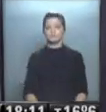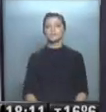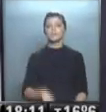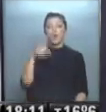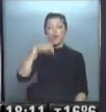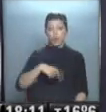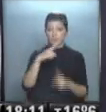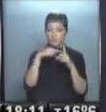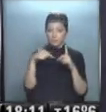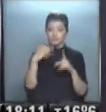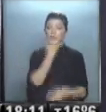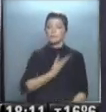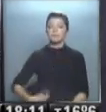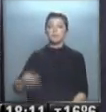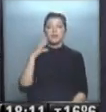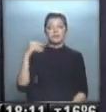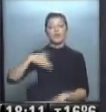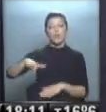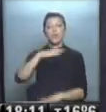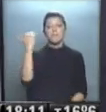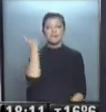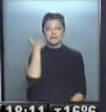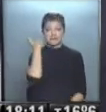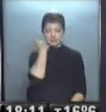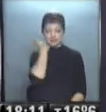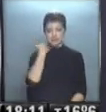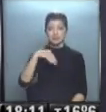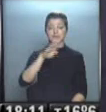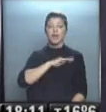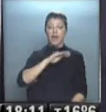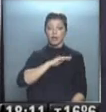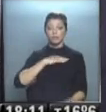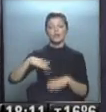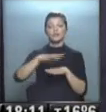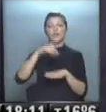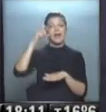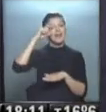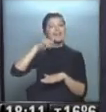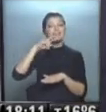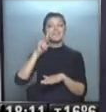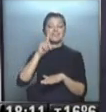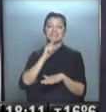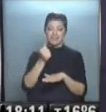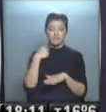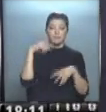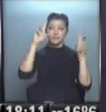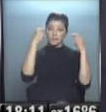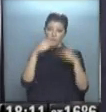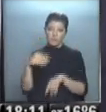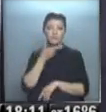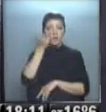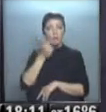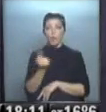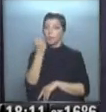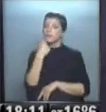Este mediodía la presidenta Cristina Fernández estuvo en La Matanza, más concretamente encabezó un acto en Ciudad Evita. Se refirió a varios temas. Entre otros, dijo que la